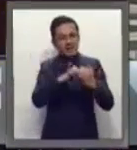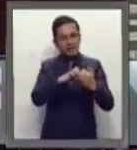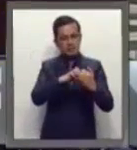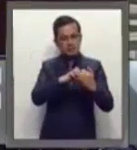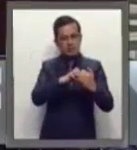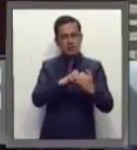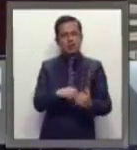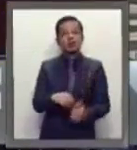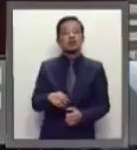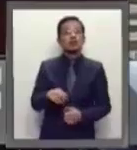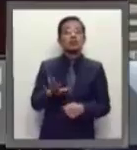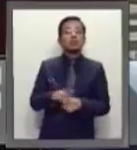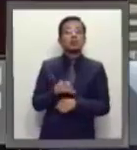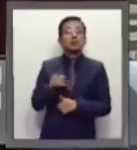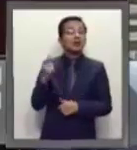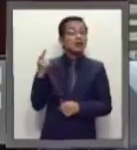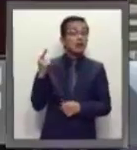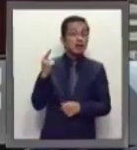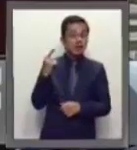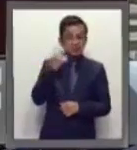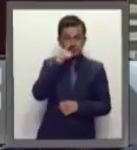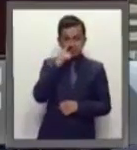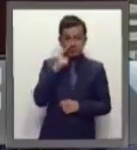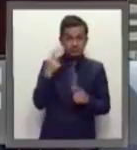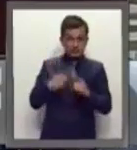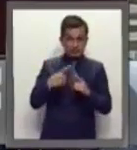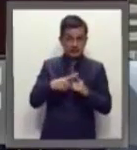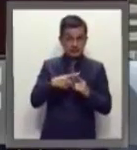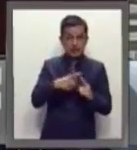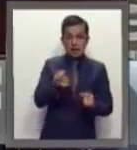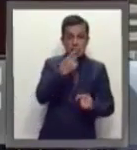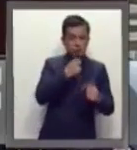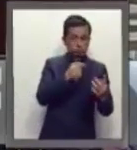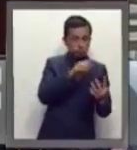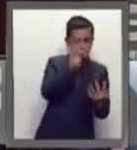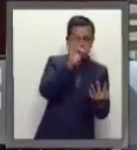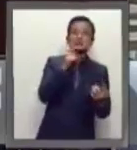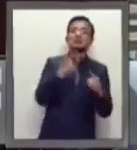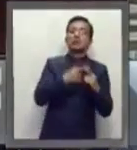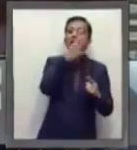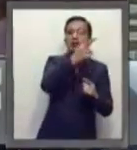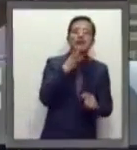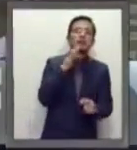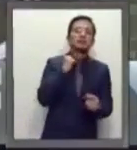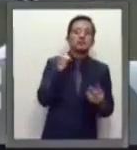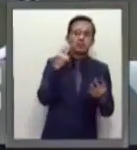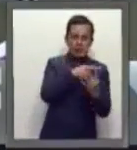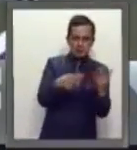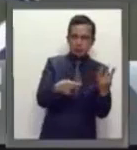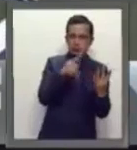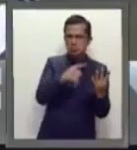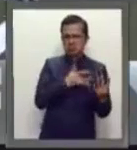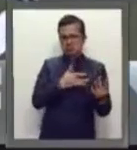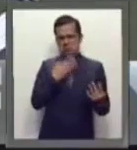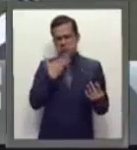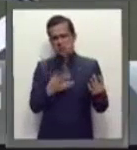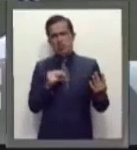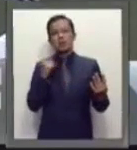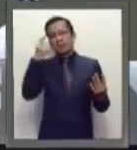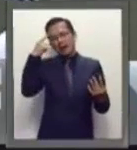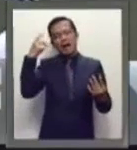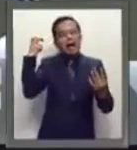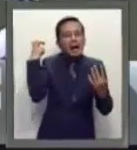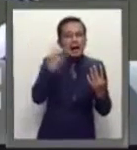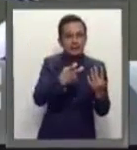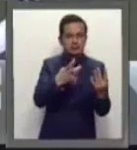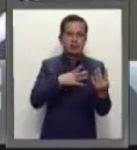nombrados por el senado y que no estuvieron satisfechos está dirigida esta reforma a la